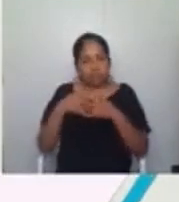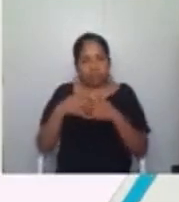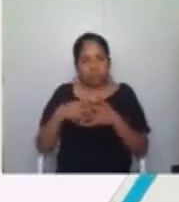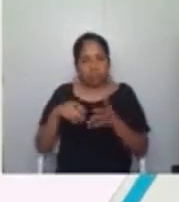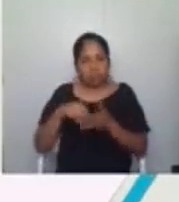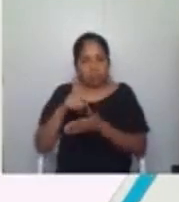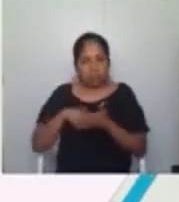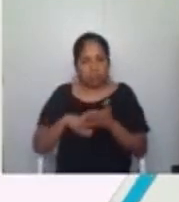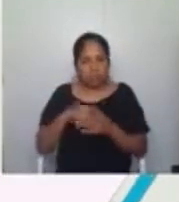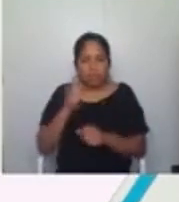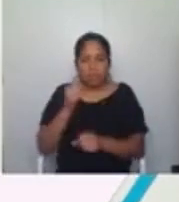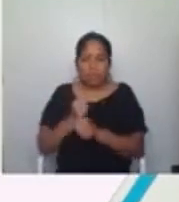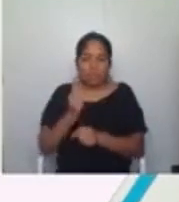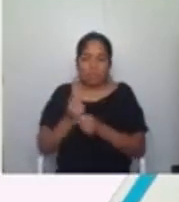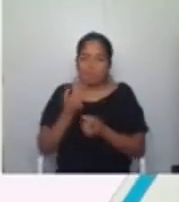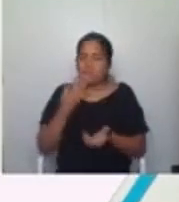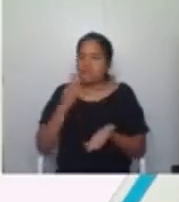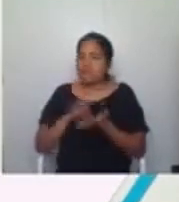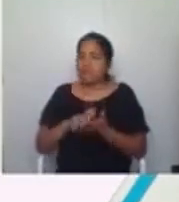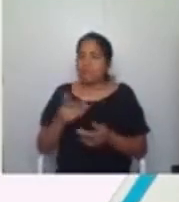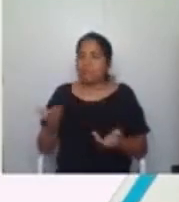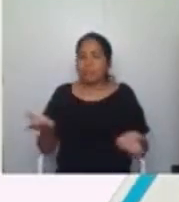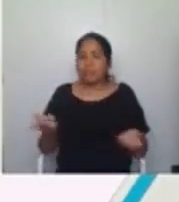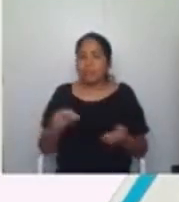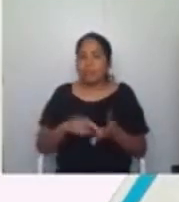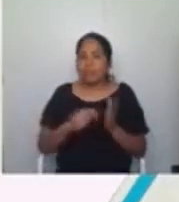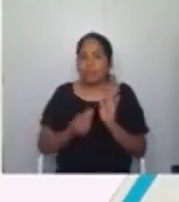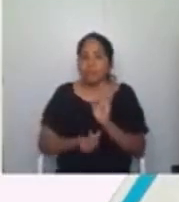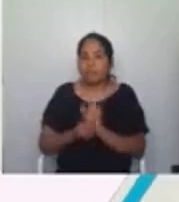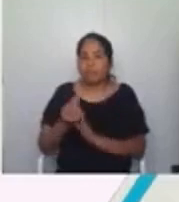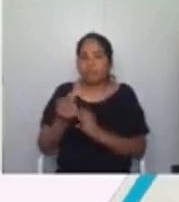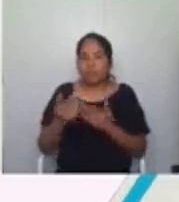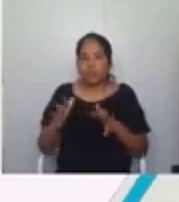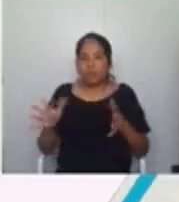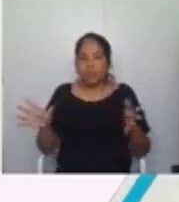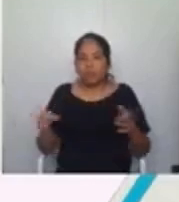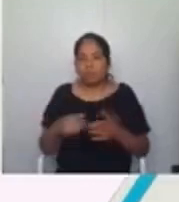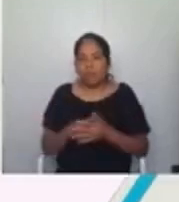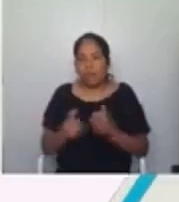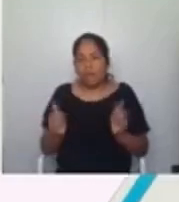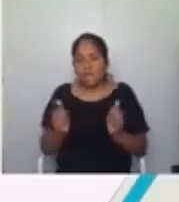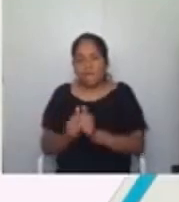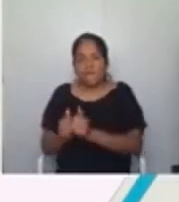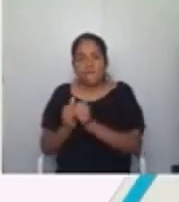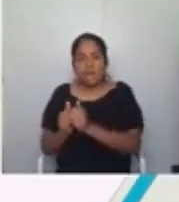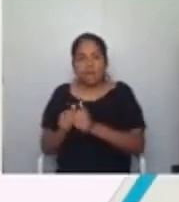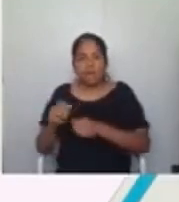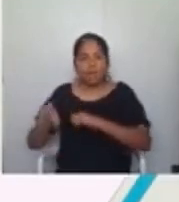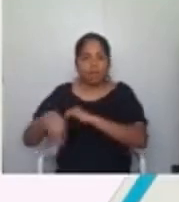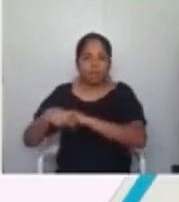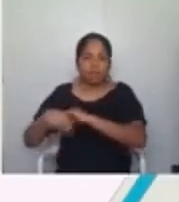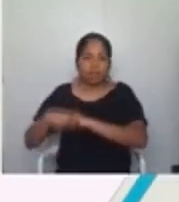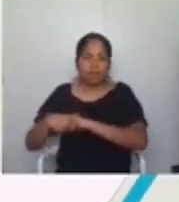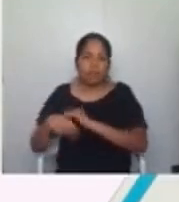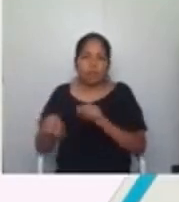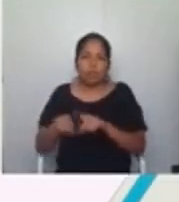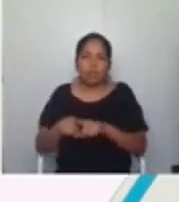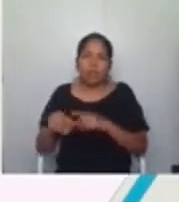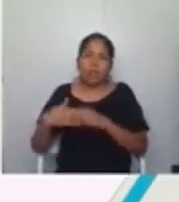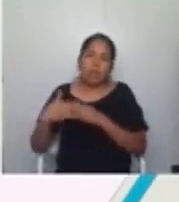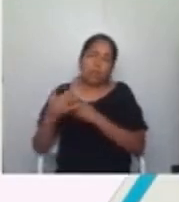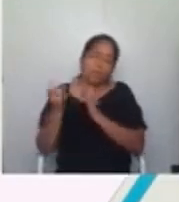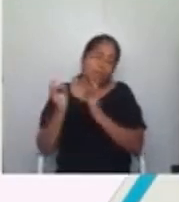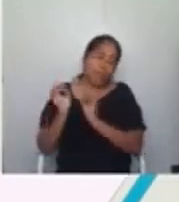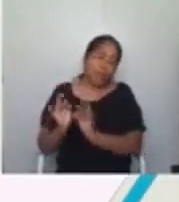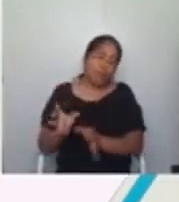trabaja. Eso no es transparencia. Está ligado a la corrupción, pues la falta de transparencia. Y después vienen con el odio, ¿no?